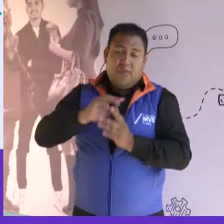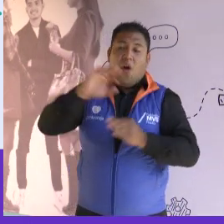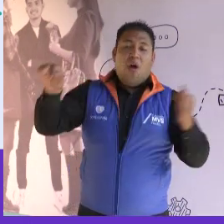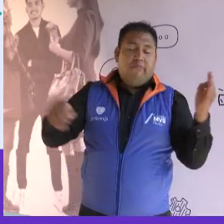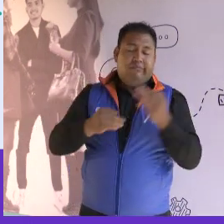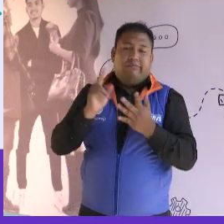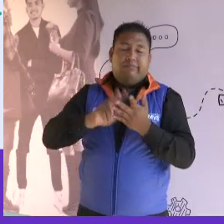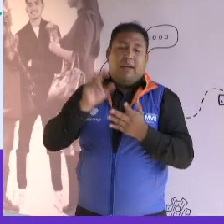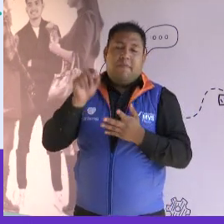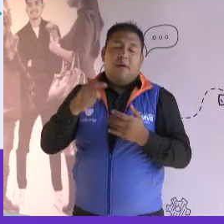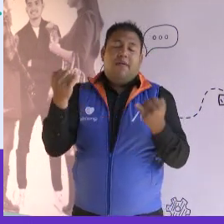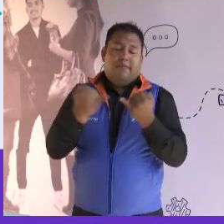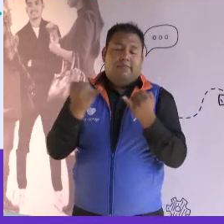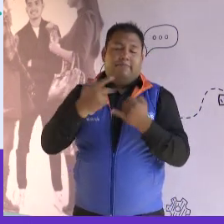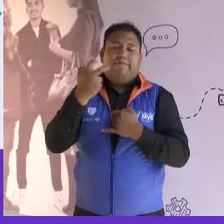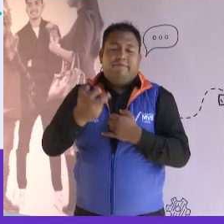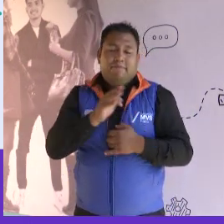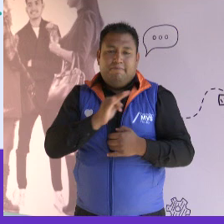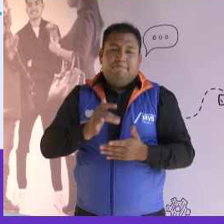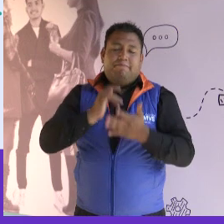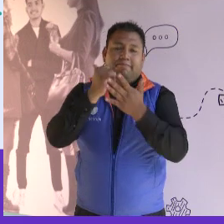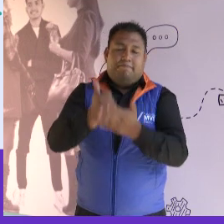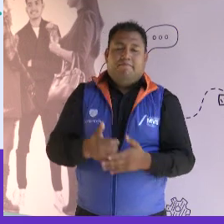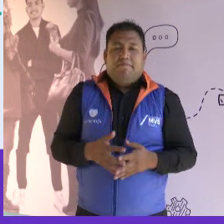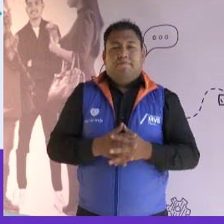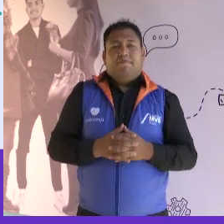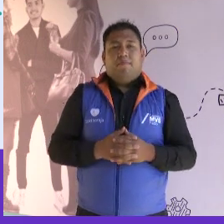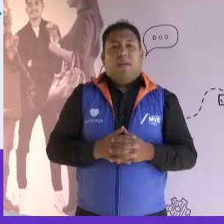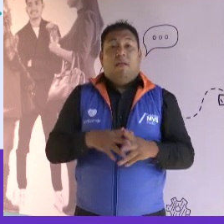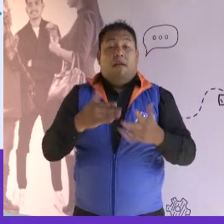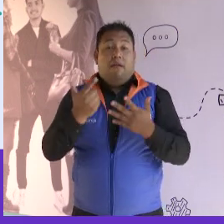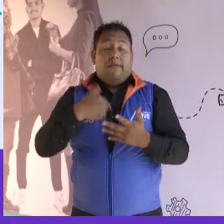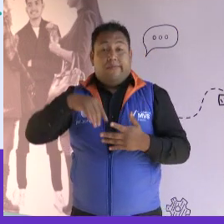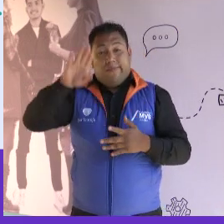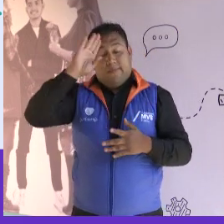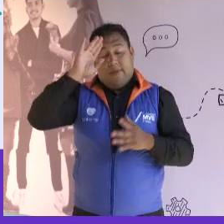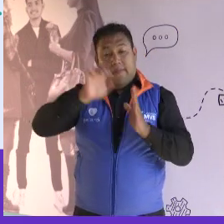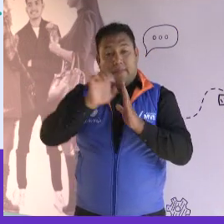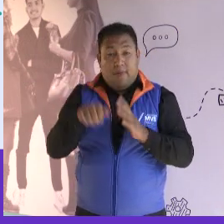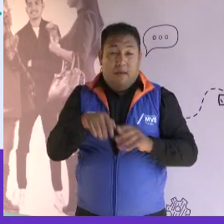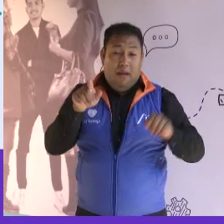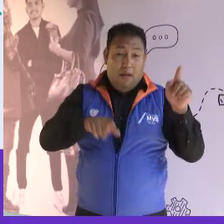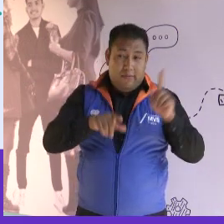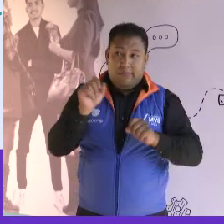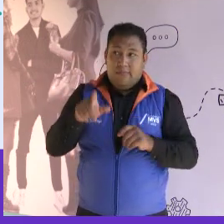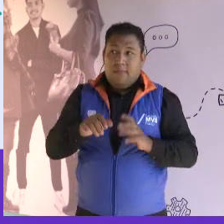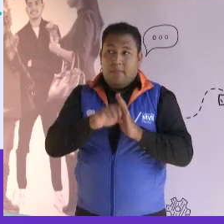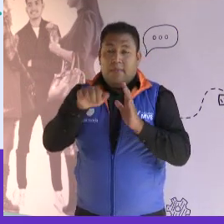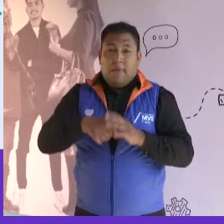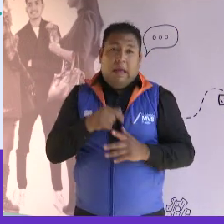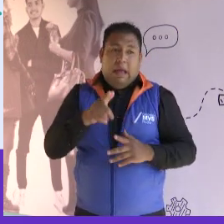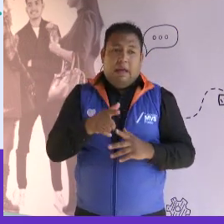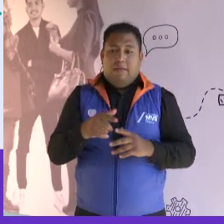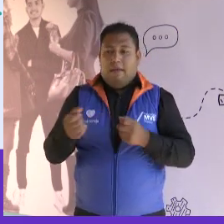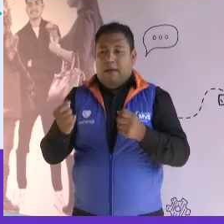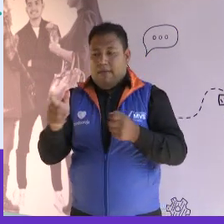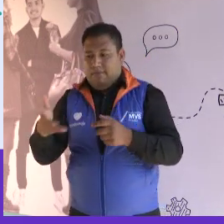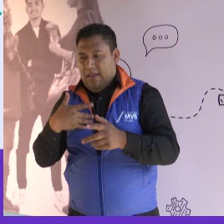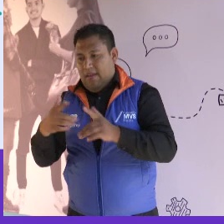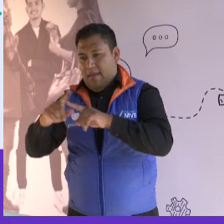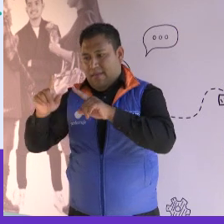Creo que ha sucedido que en ocasiones algunos de los integrantes de la red